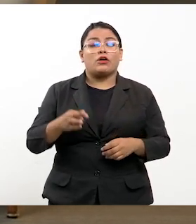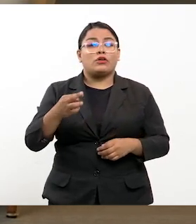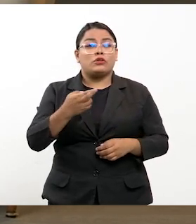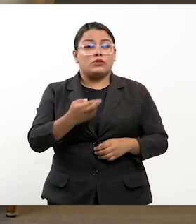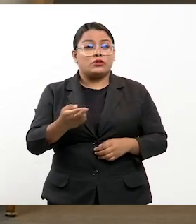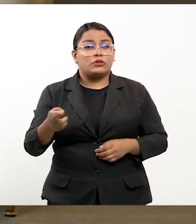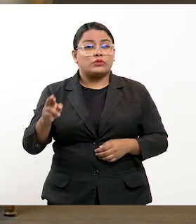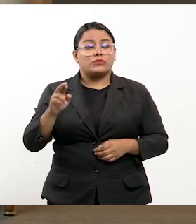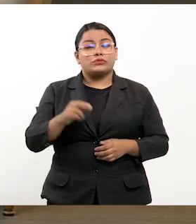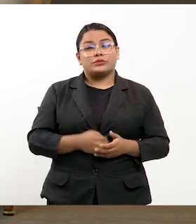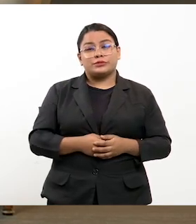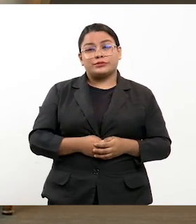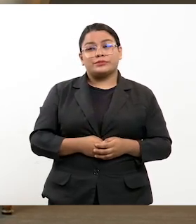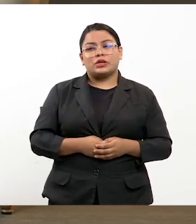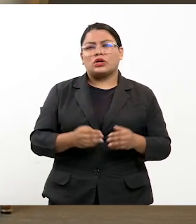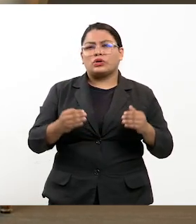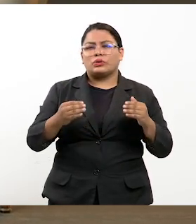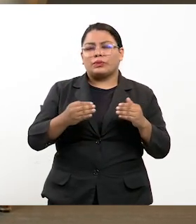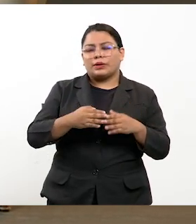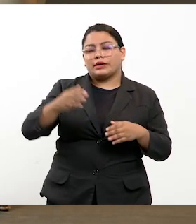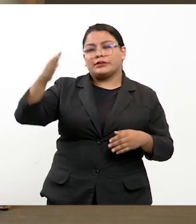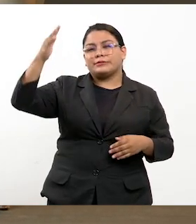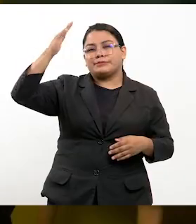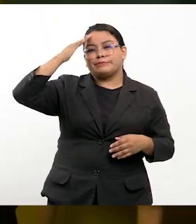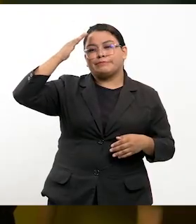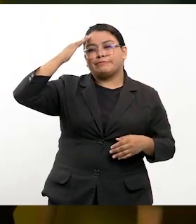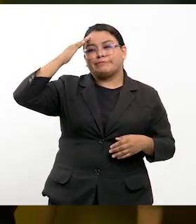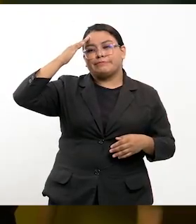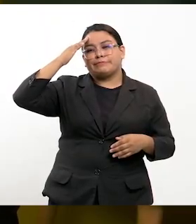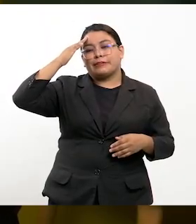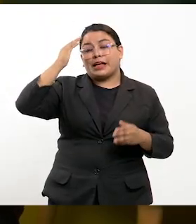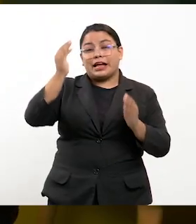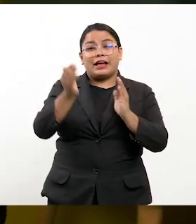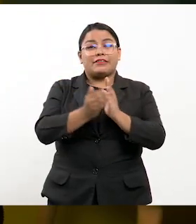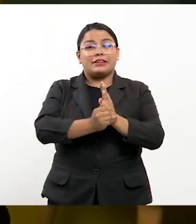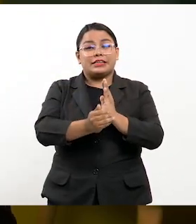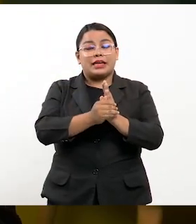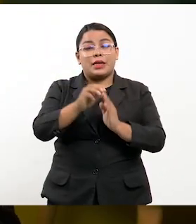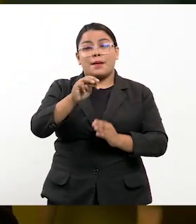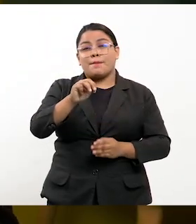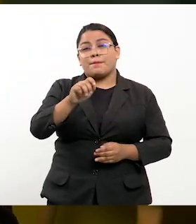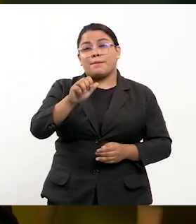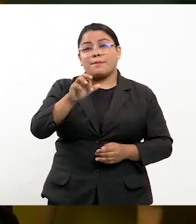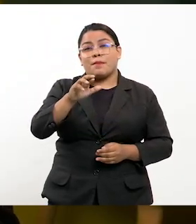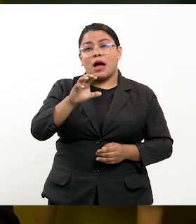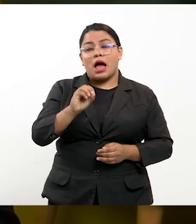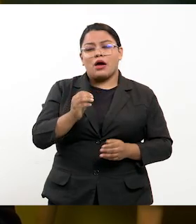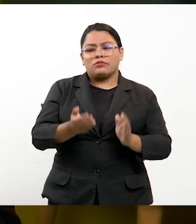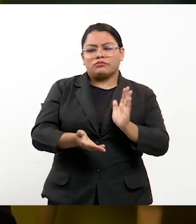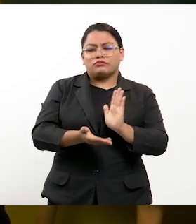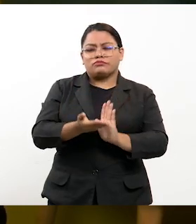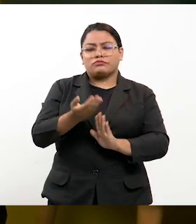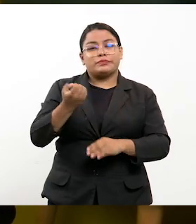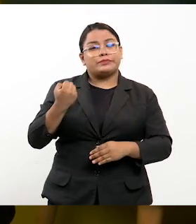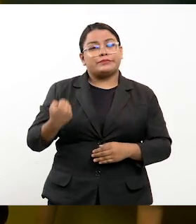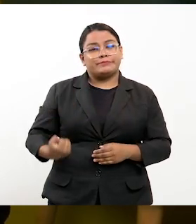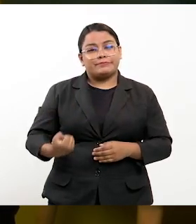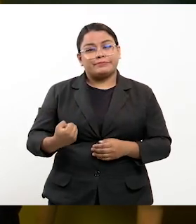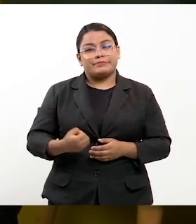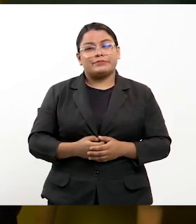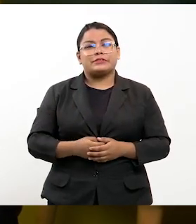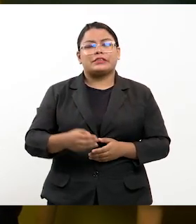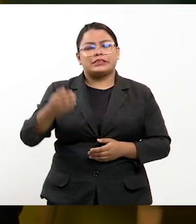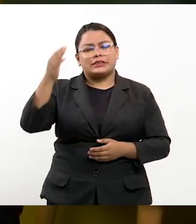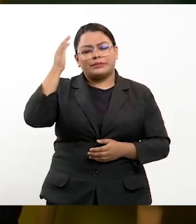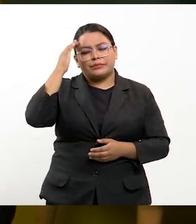recursos ESLengua, también tener presente esas macro habilidades que vamos a desarrollar en nuestros estudiantes y que